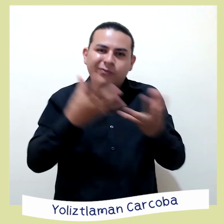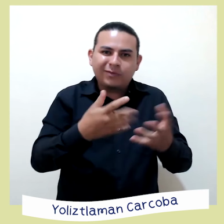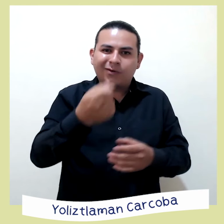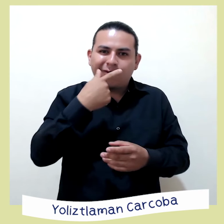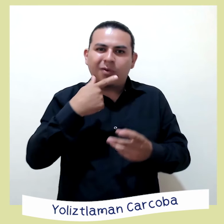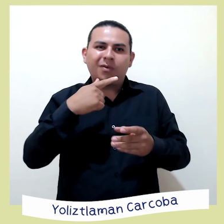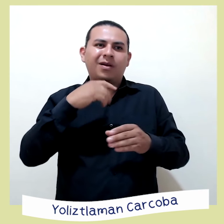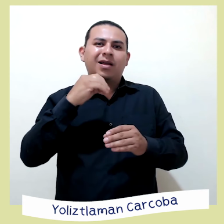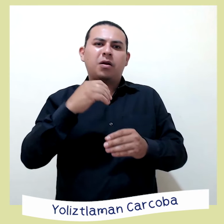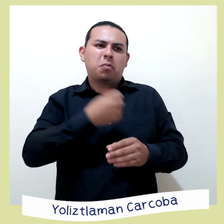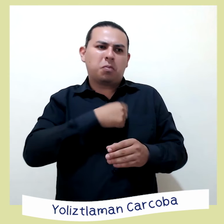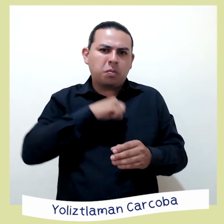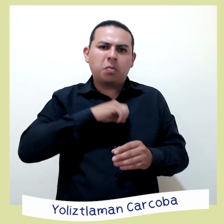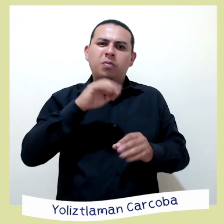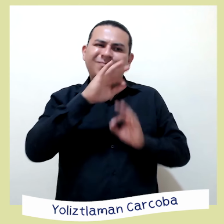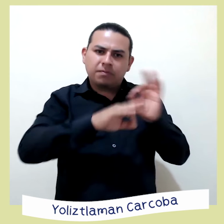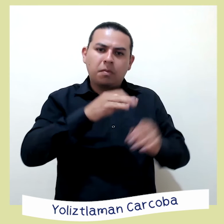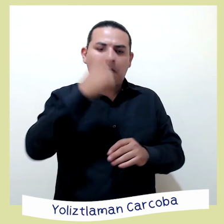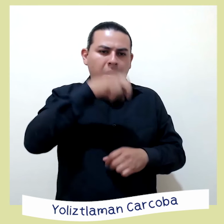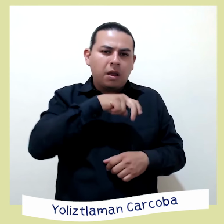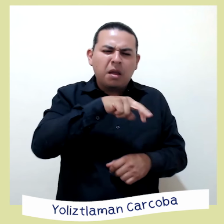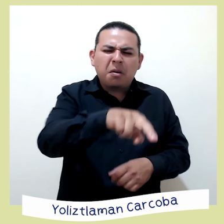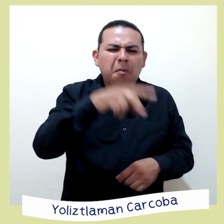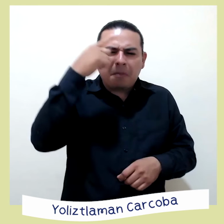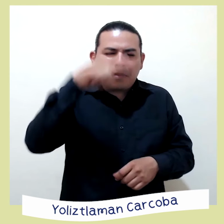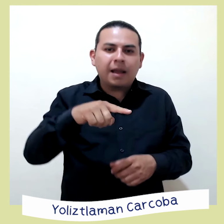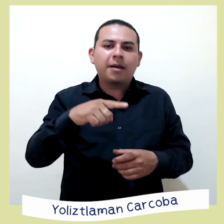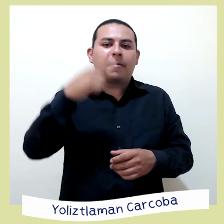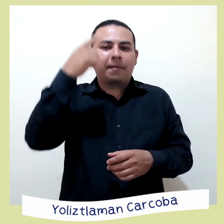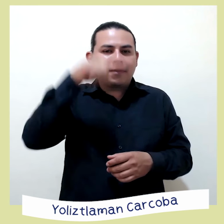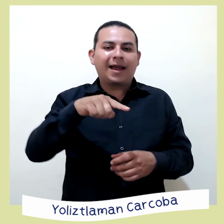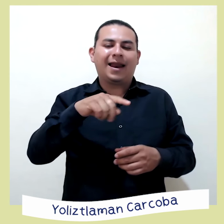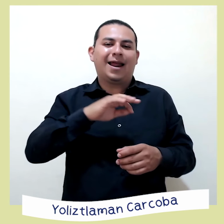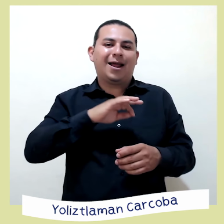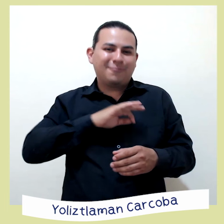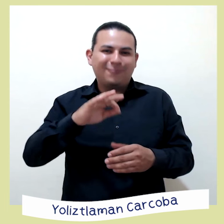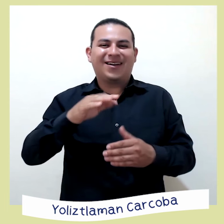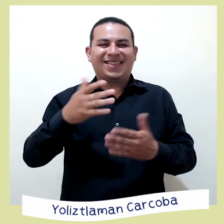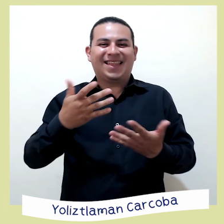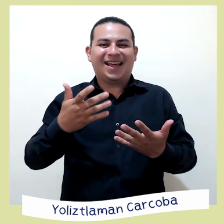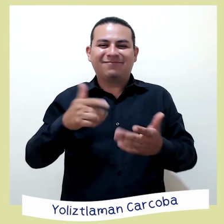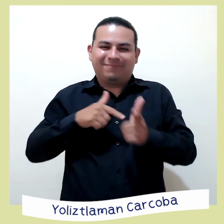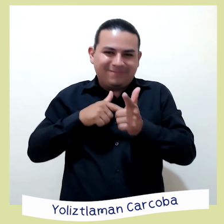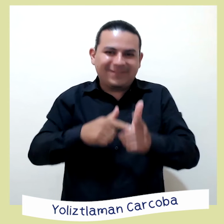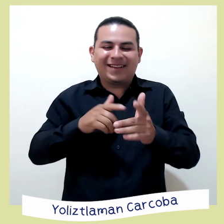Ahora bien, para que esto sea posible, también hay ciertos prerequisitos.